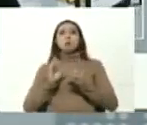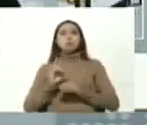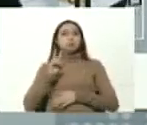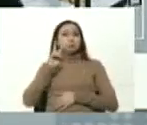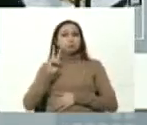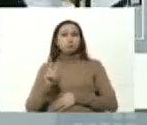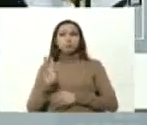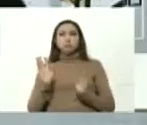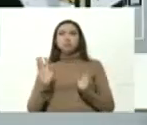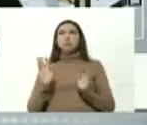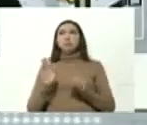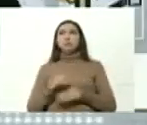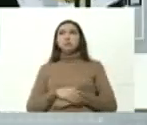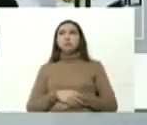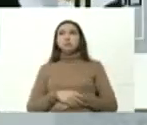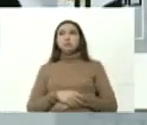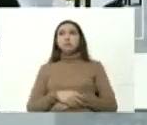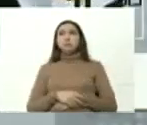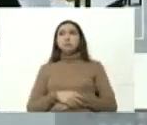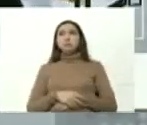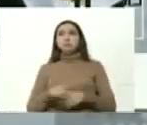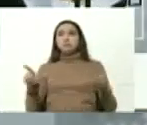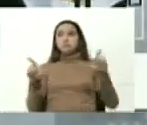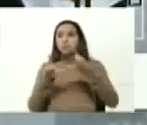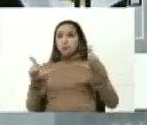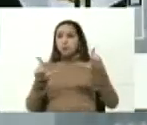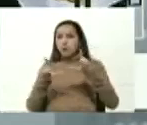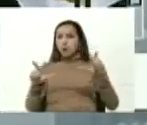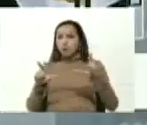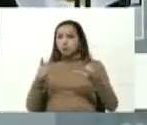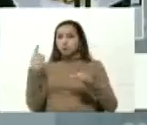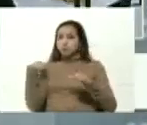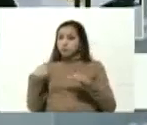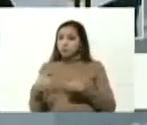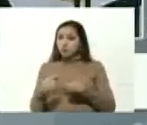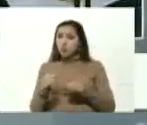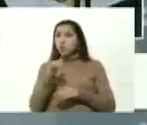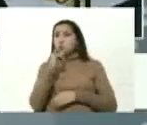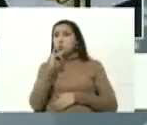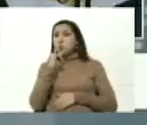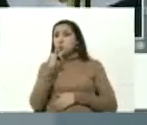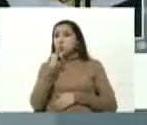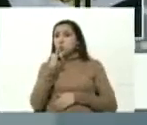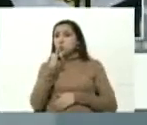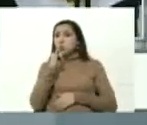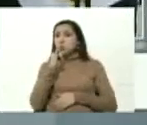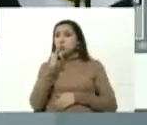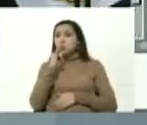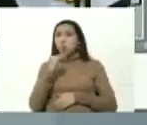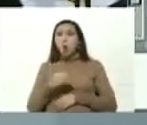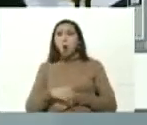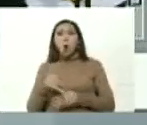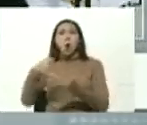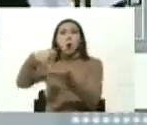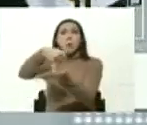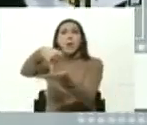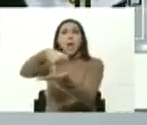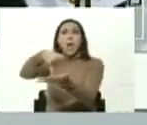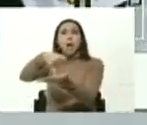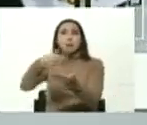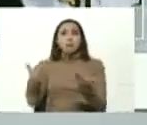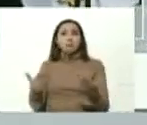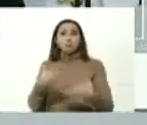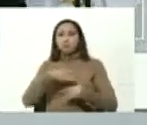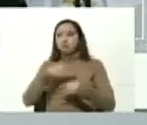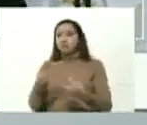decirlo, algunas plantas televisivas que también tienen una cobertura informativa muy baja, es decir, no le están dando el